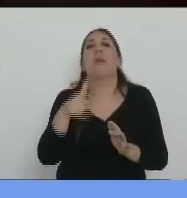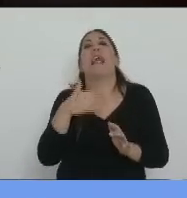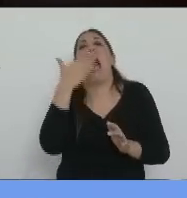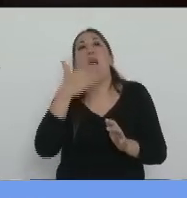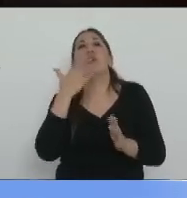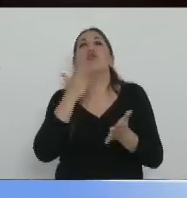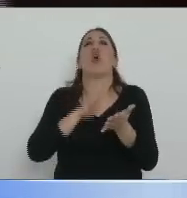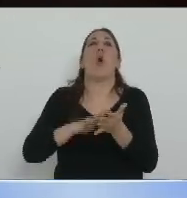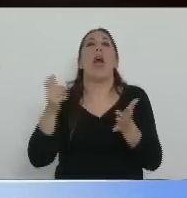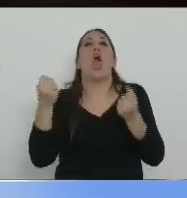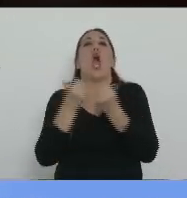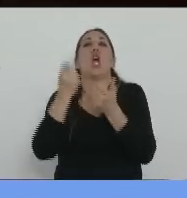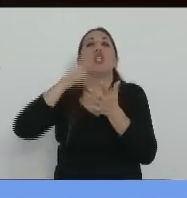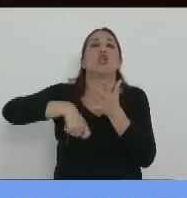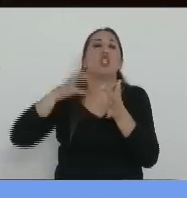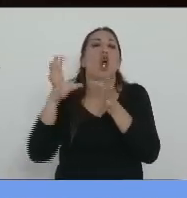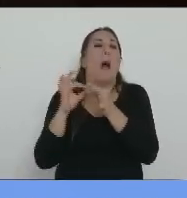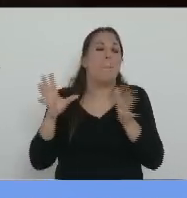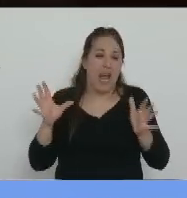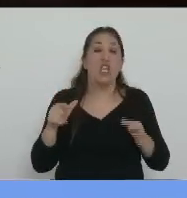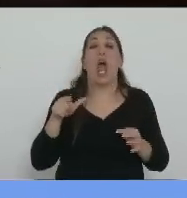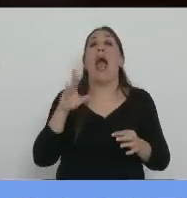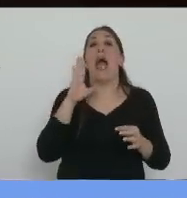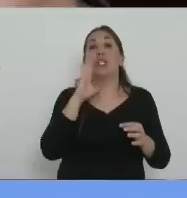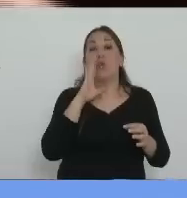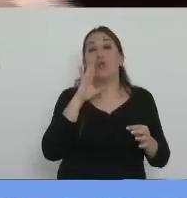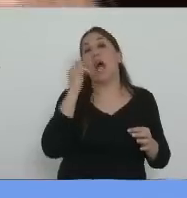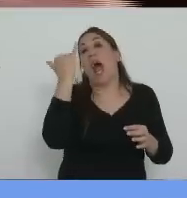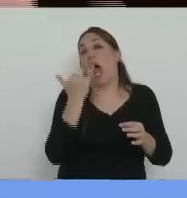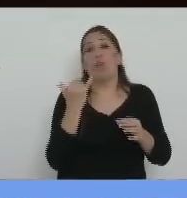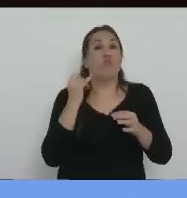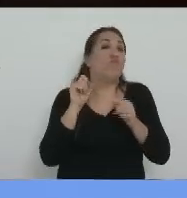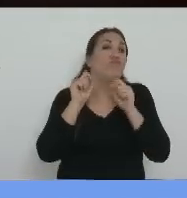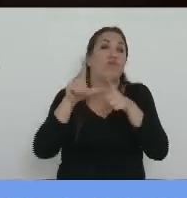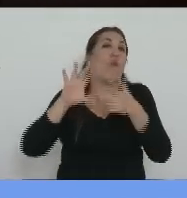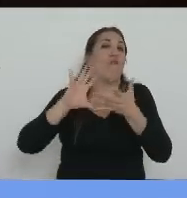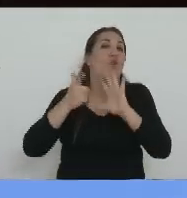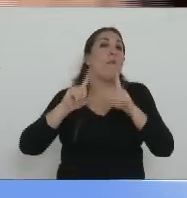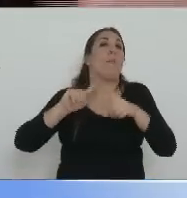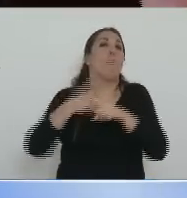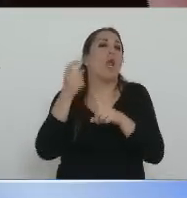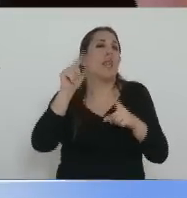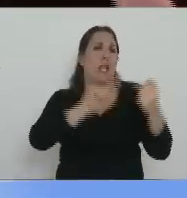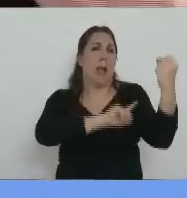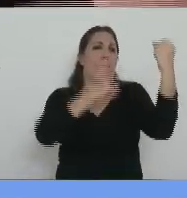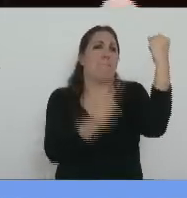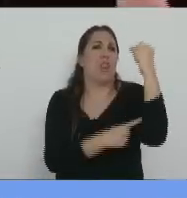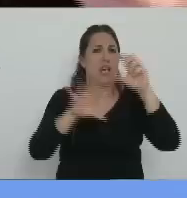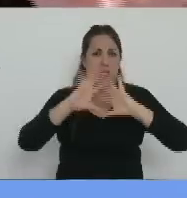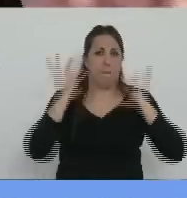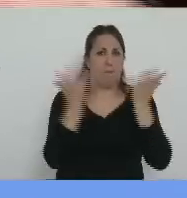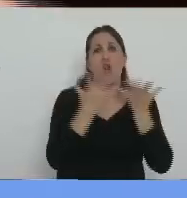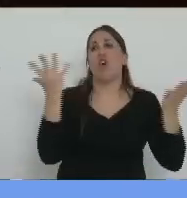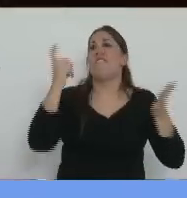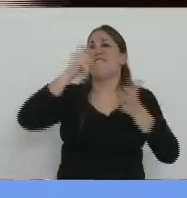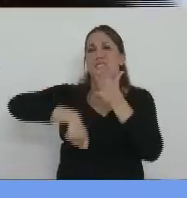eeuu obviamente tiene su su política de ser una potencia mundial entonces firman convenios con otros países